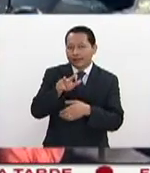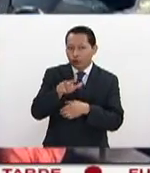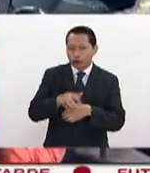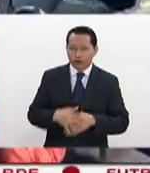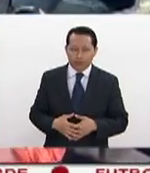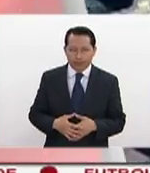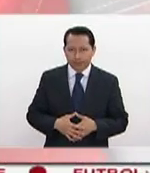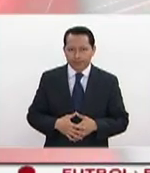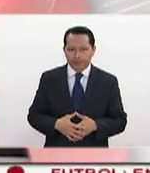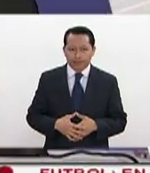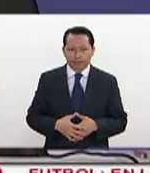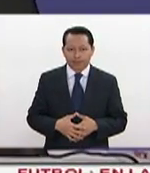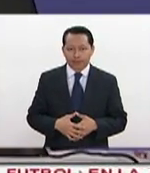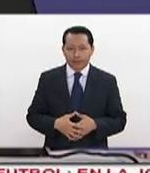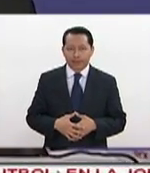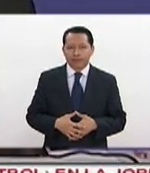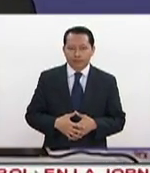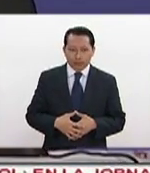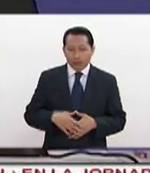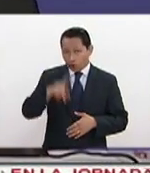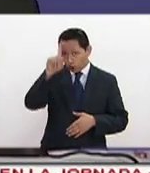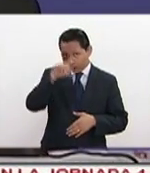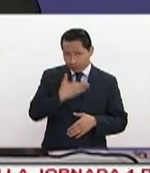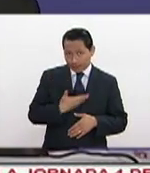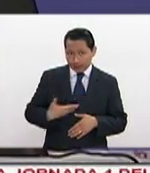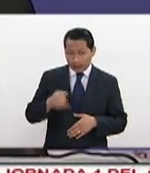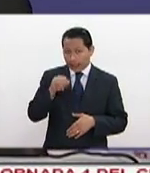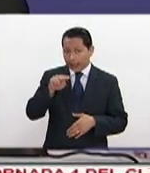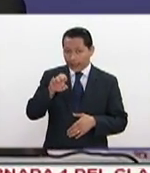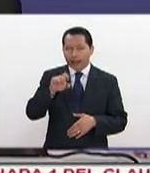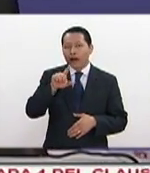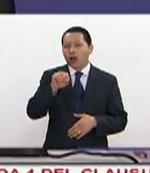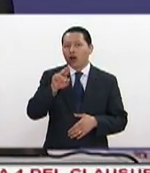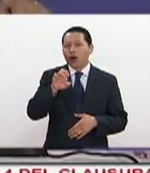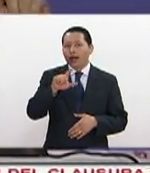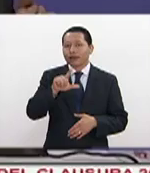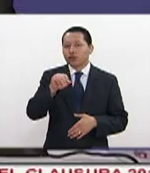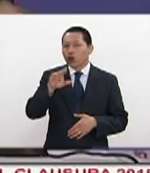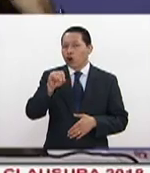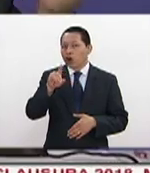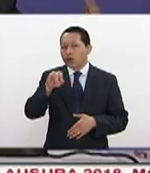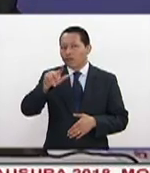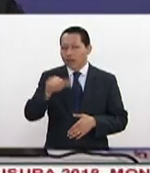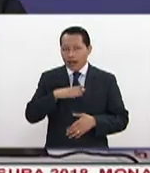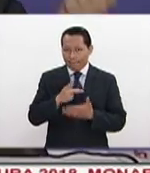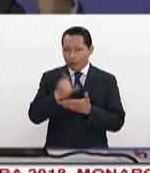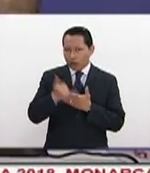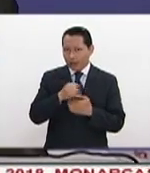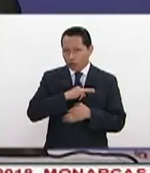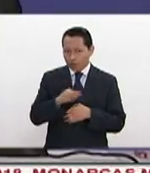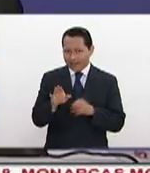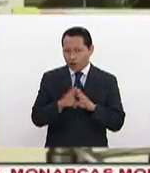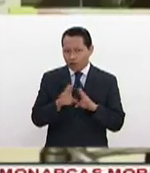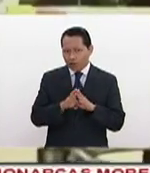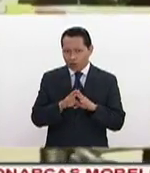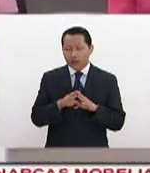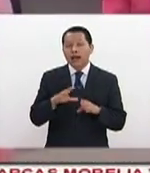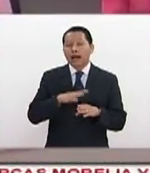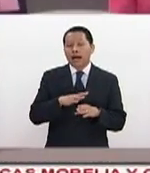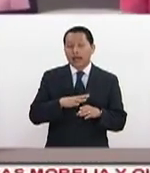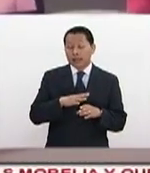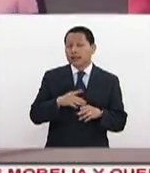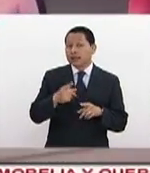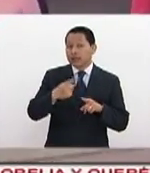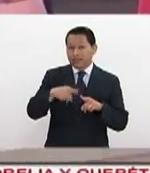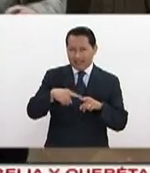2018. El consejero presidente del INE, Lorenzo Córdoba, planteará un proyecto para descontarle a los